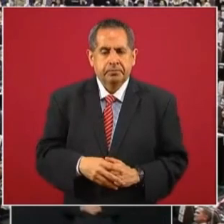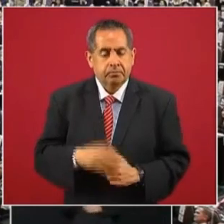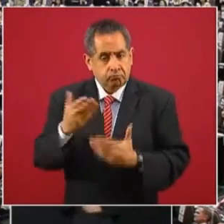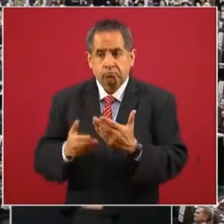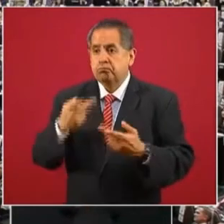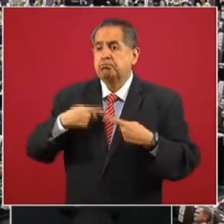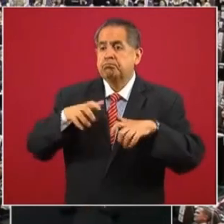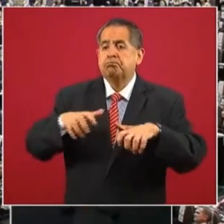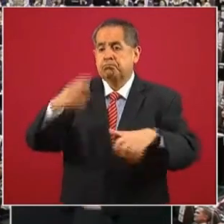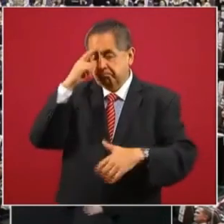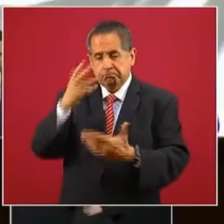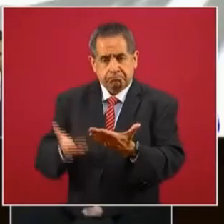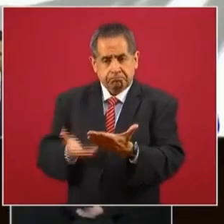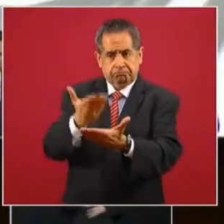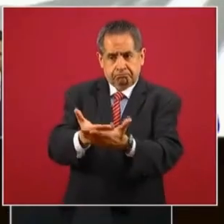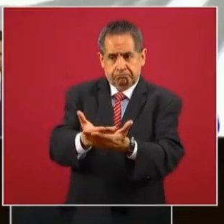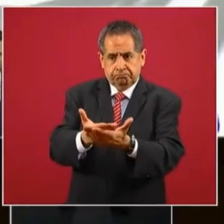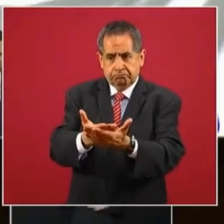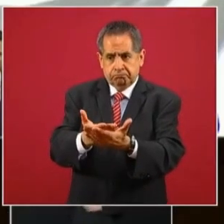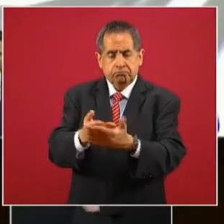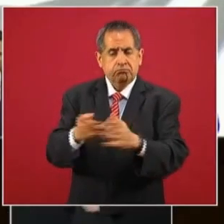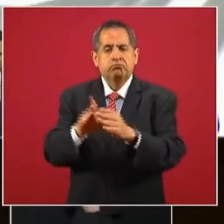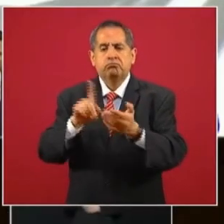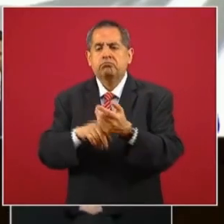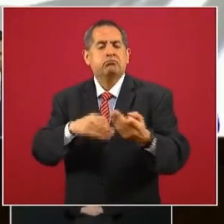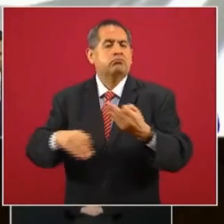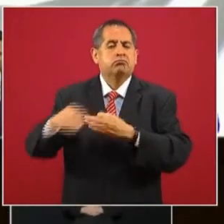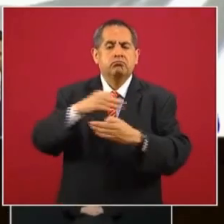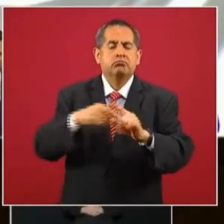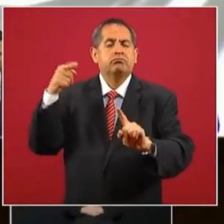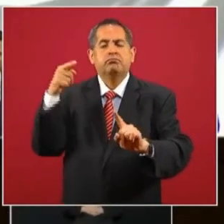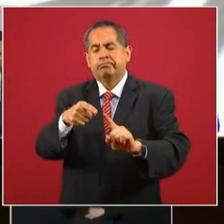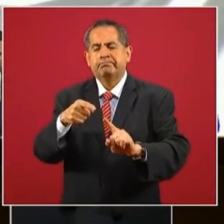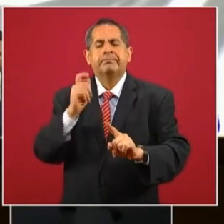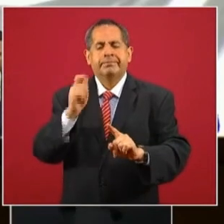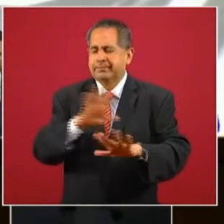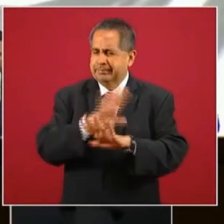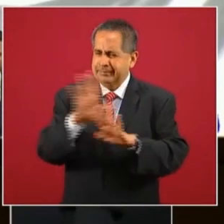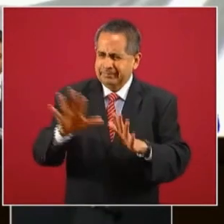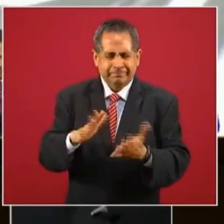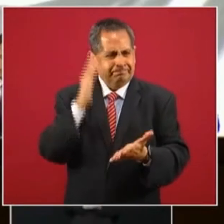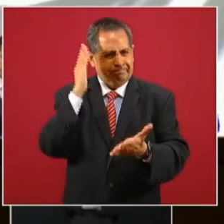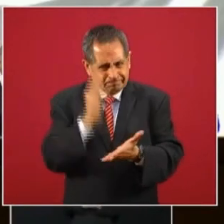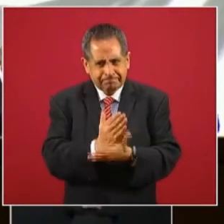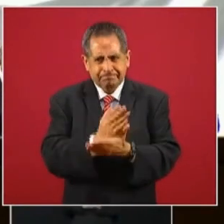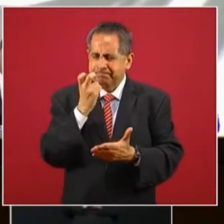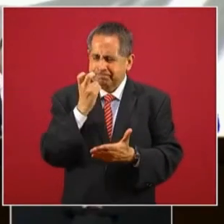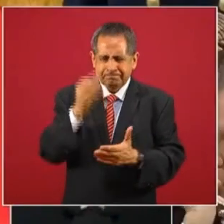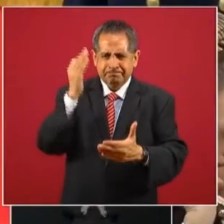propongo al pueblo de México que pongamos un punto final a